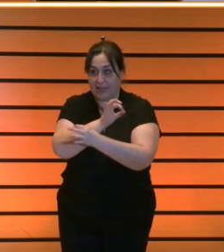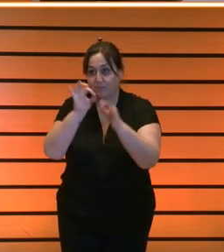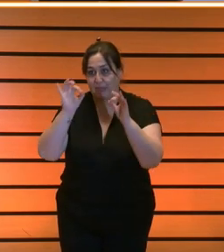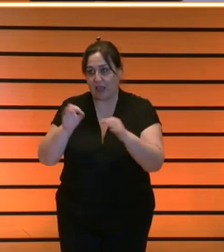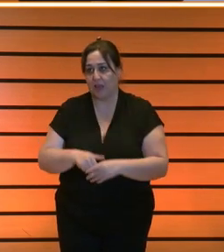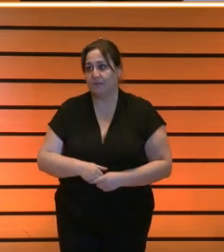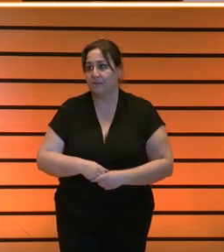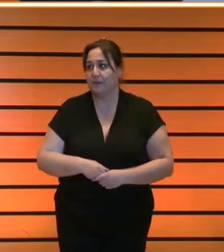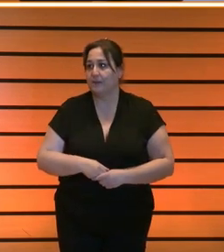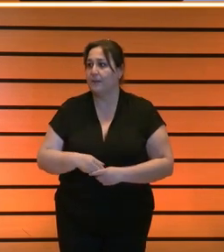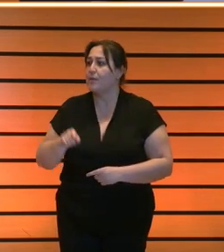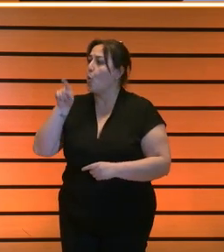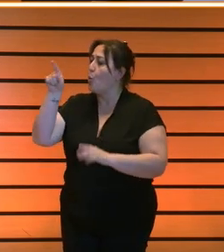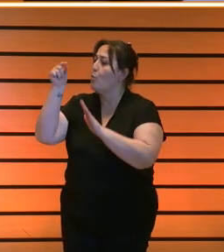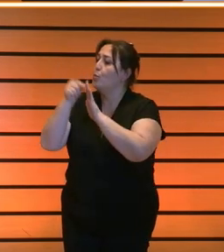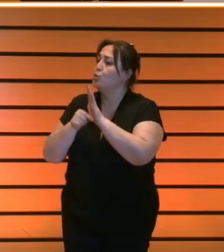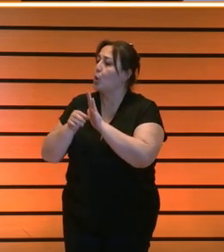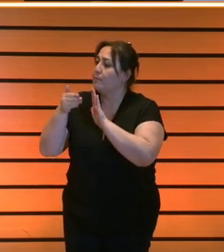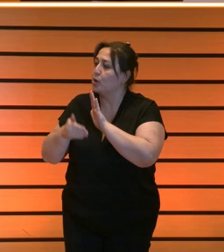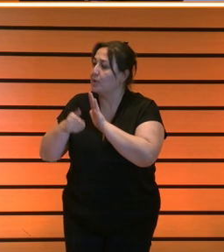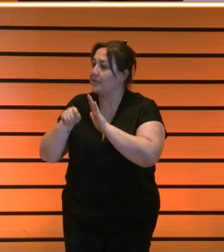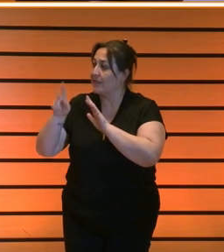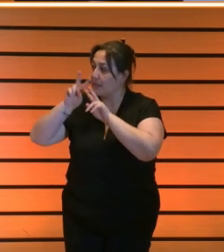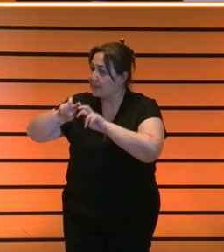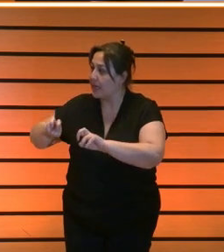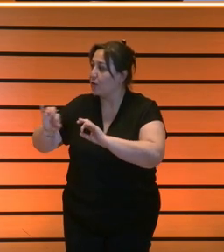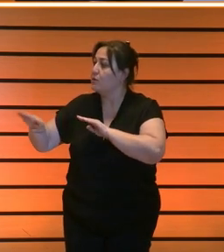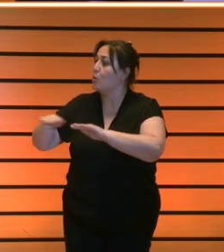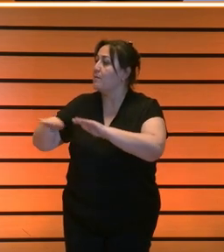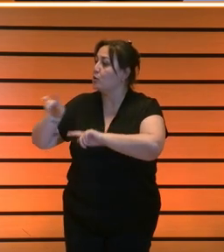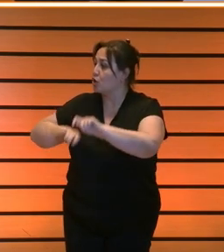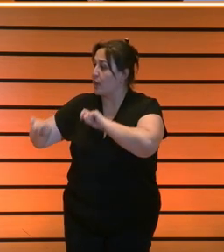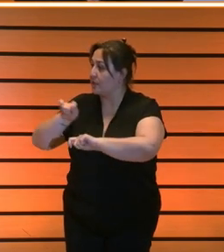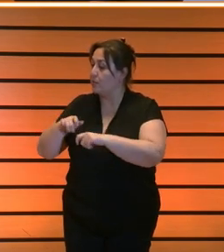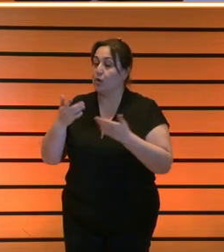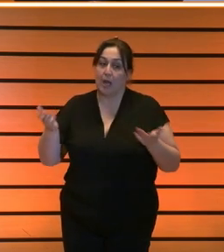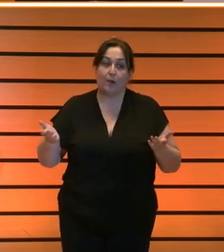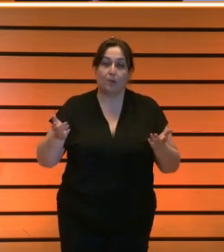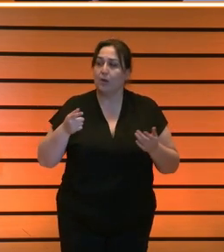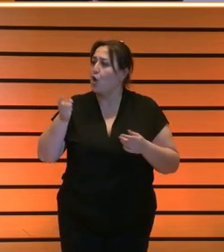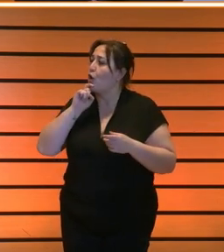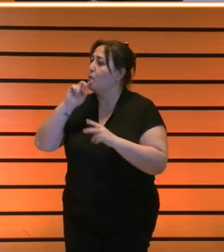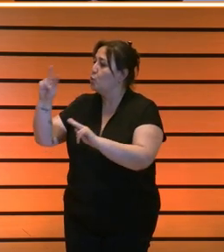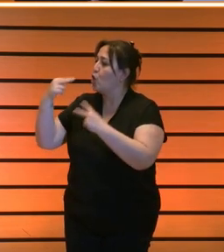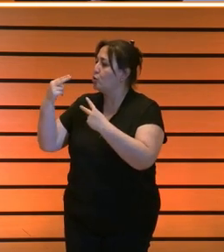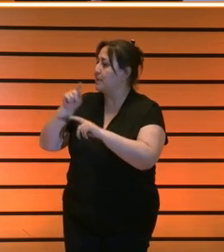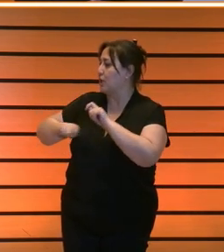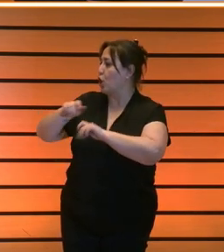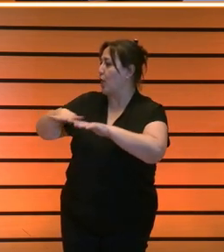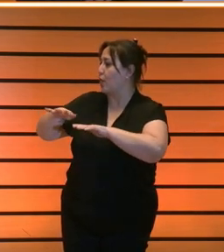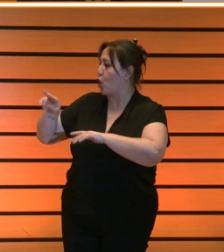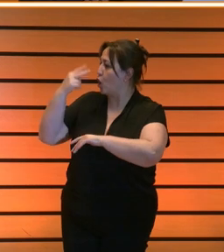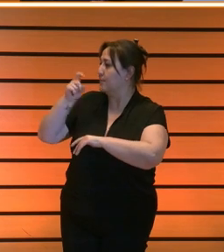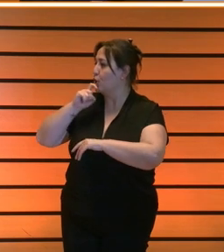partners de esa investigación es el movimiento asociativo no Claro si hacemos cómo nos ves